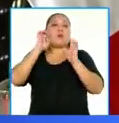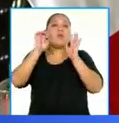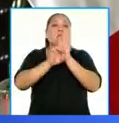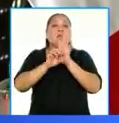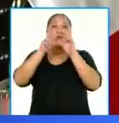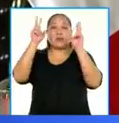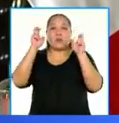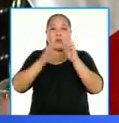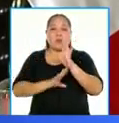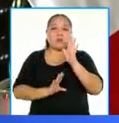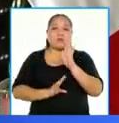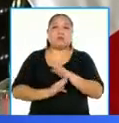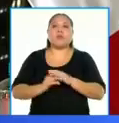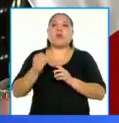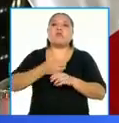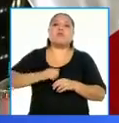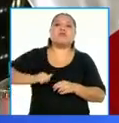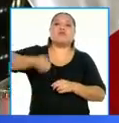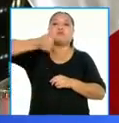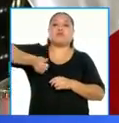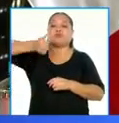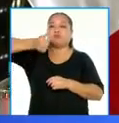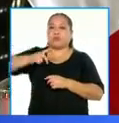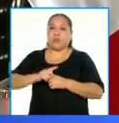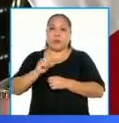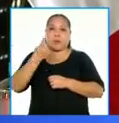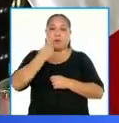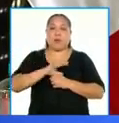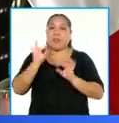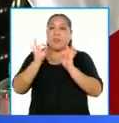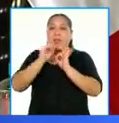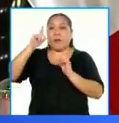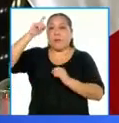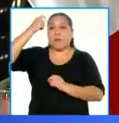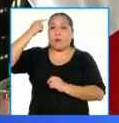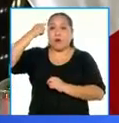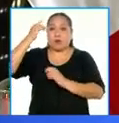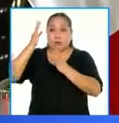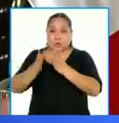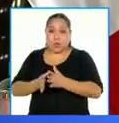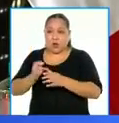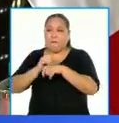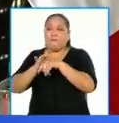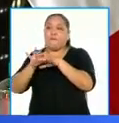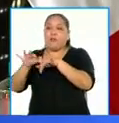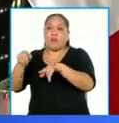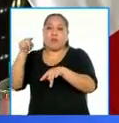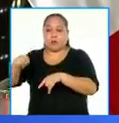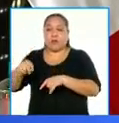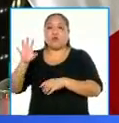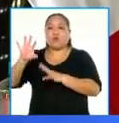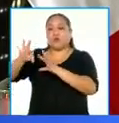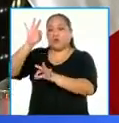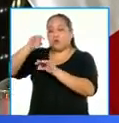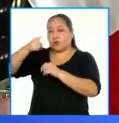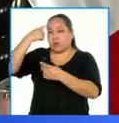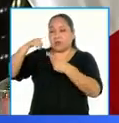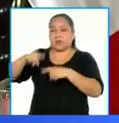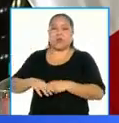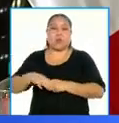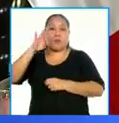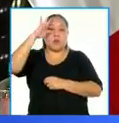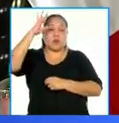ascensos internos de la Policía Nacional, por primera vez en su historia, ningún político ha influido o ha interferido. La Policía Nacional